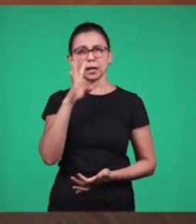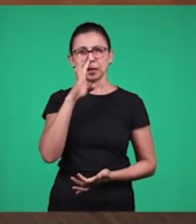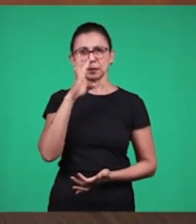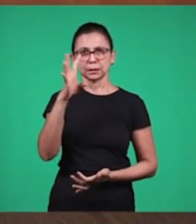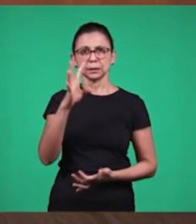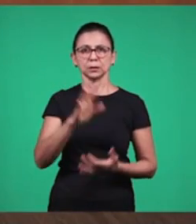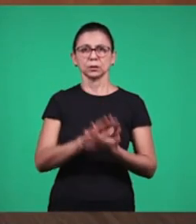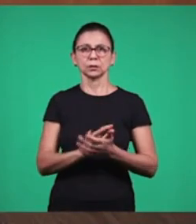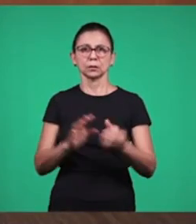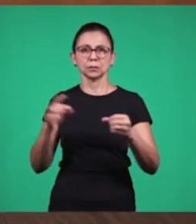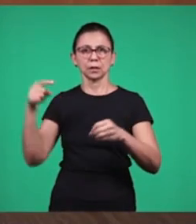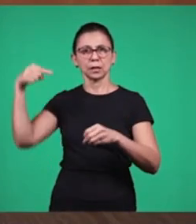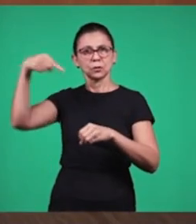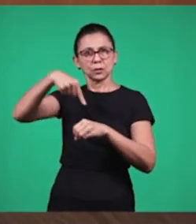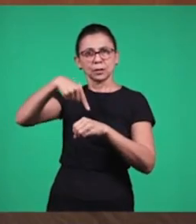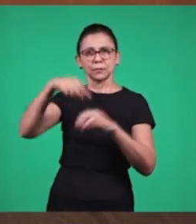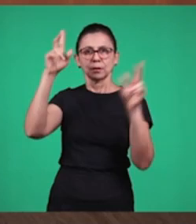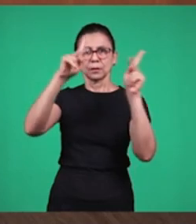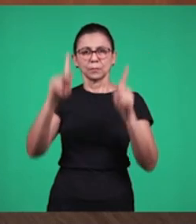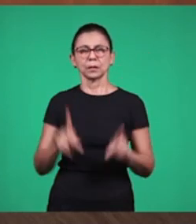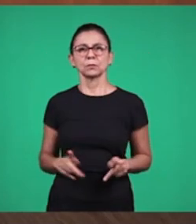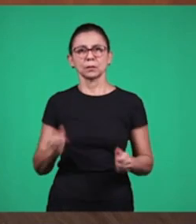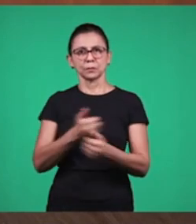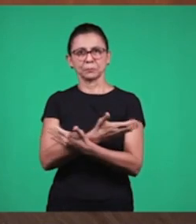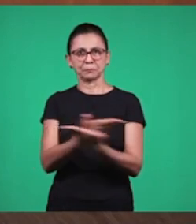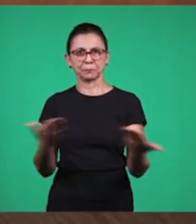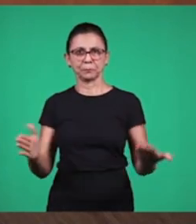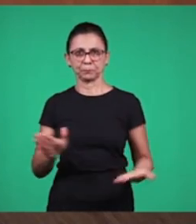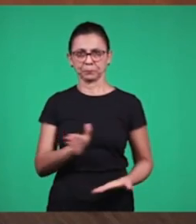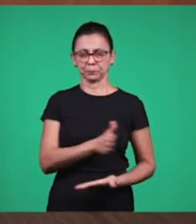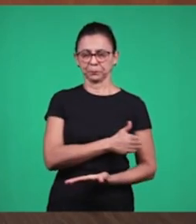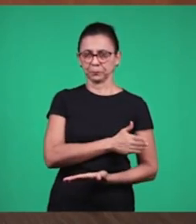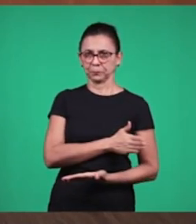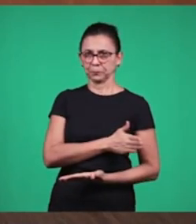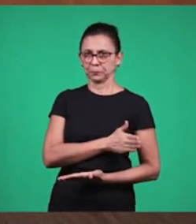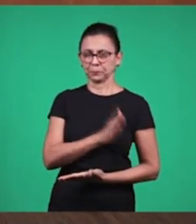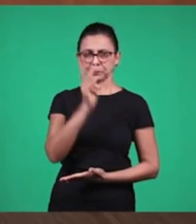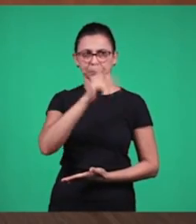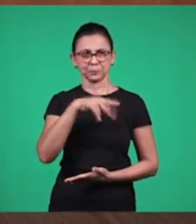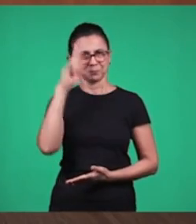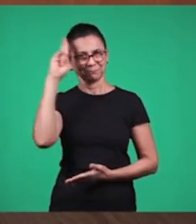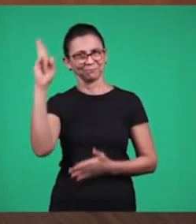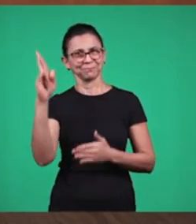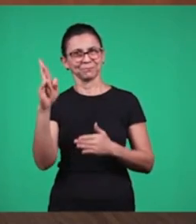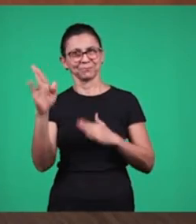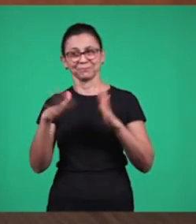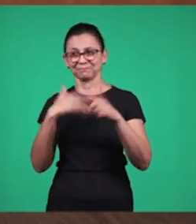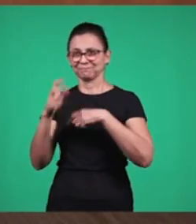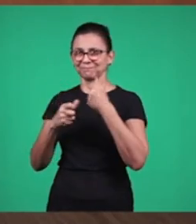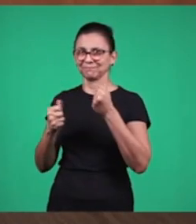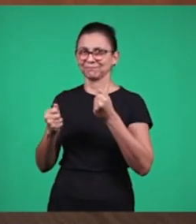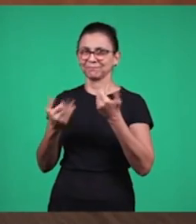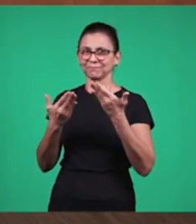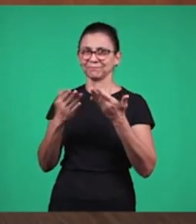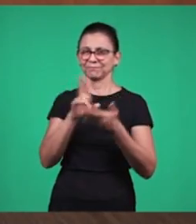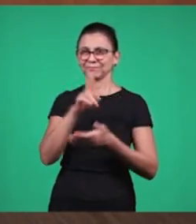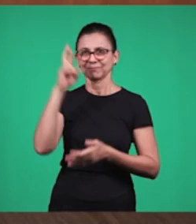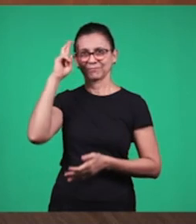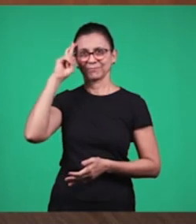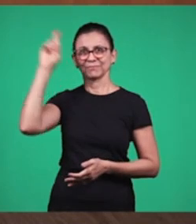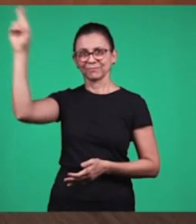la red TV de televisión. La paz del Señor. La paz del Señor, aleluya. Bendito sea el Señor. Gloria a